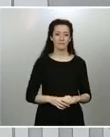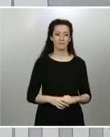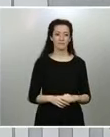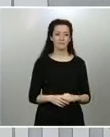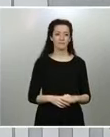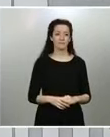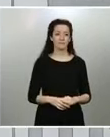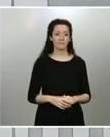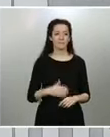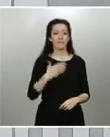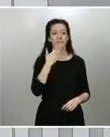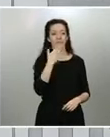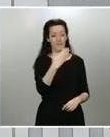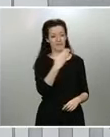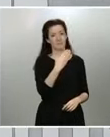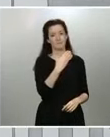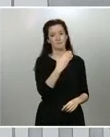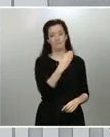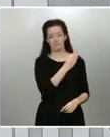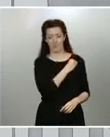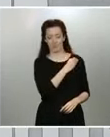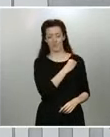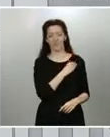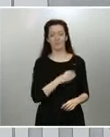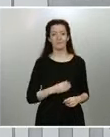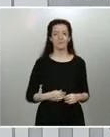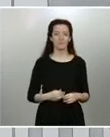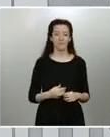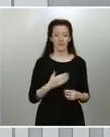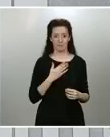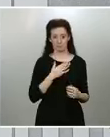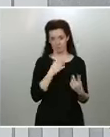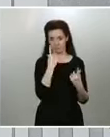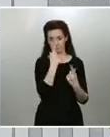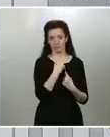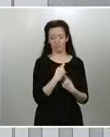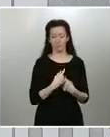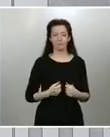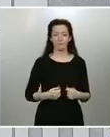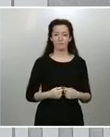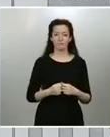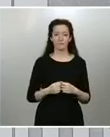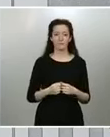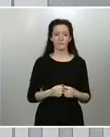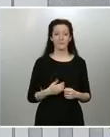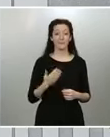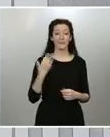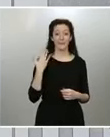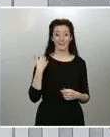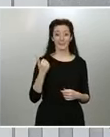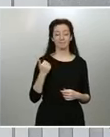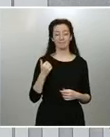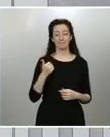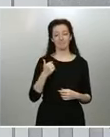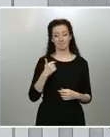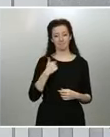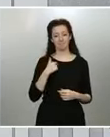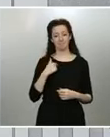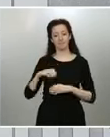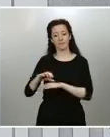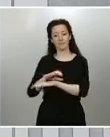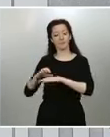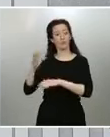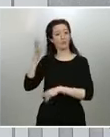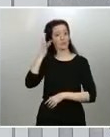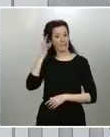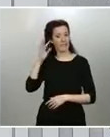tus dos preguntas que más formulado me ayer tuvo una reunión con la consellera albergues con